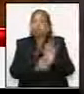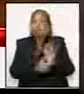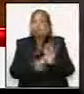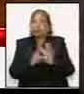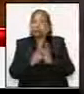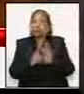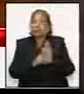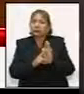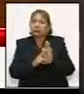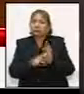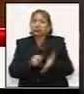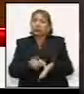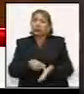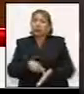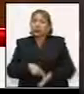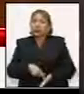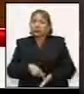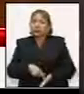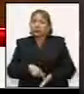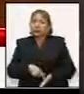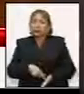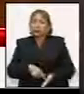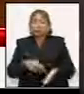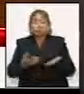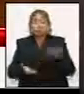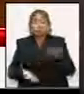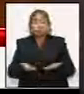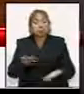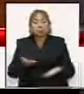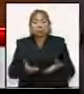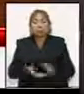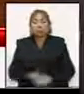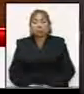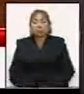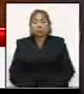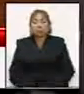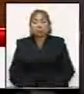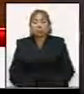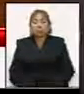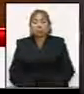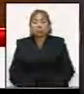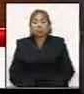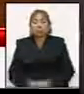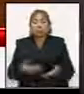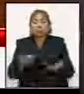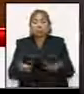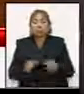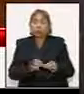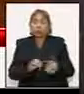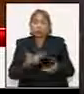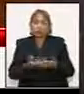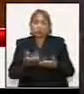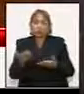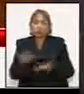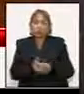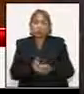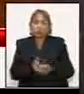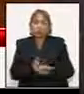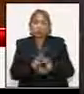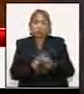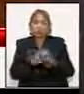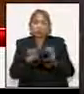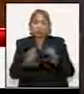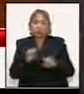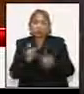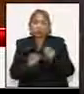mínimos exigidos, y por cierto, pues, Presidenta, esto ha hecho que se identifique una gran cantidad de